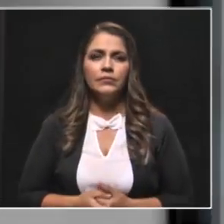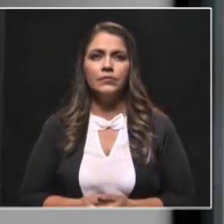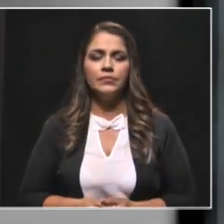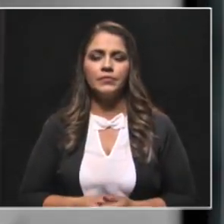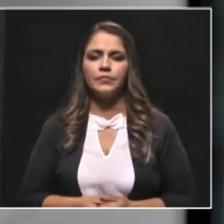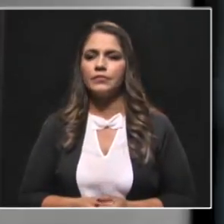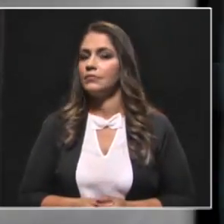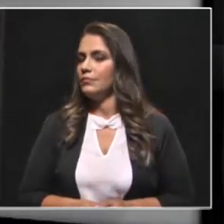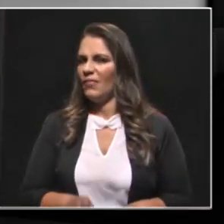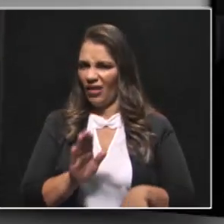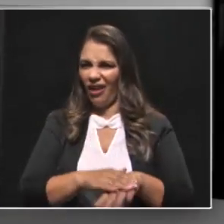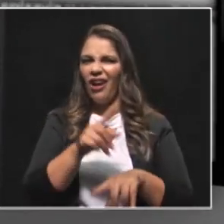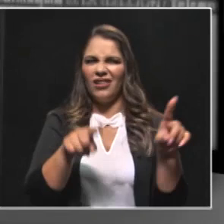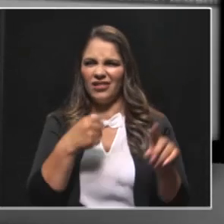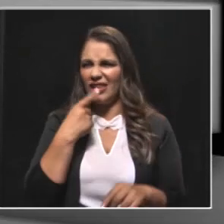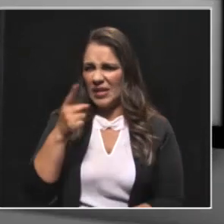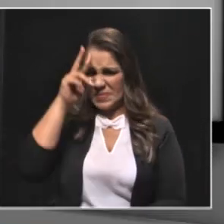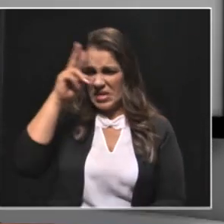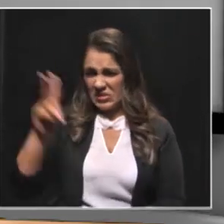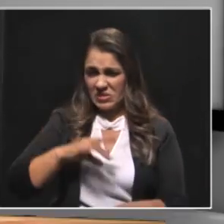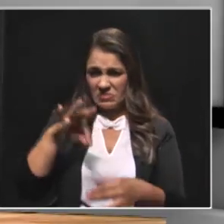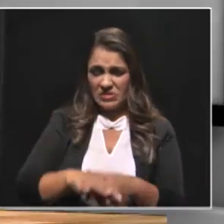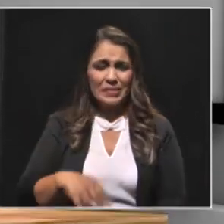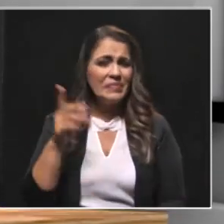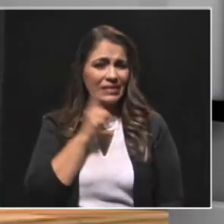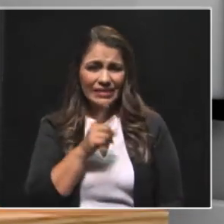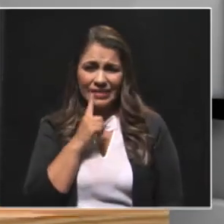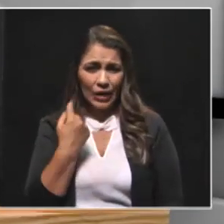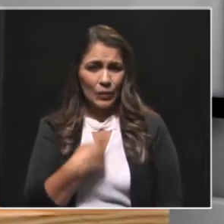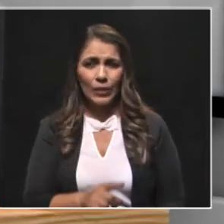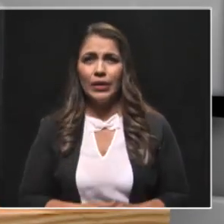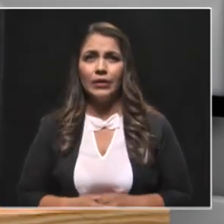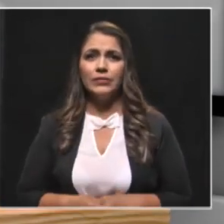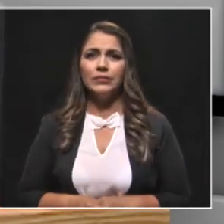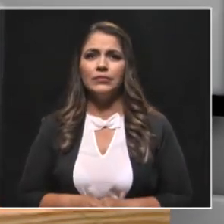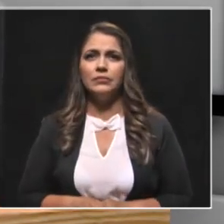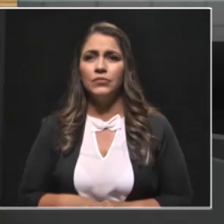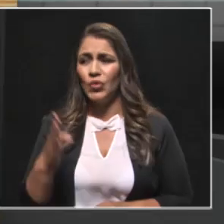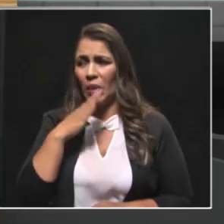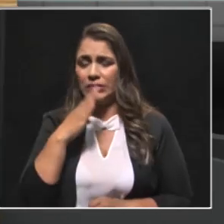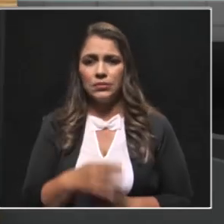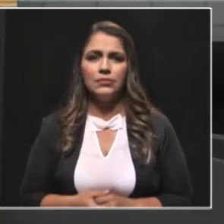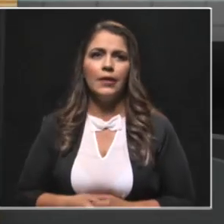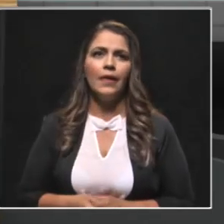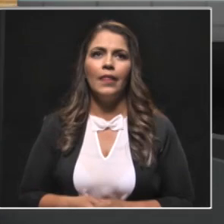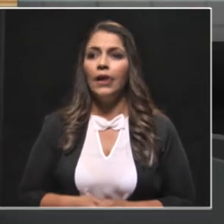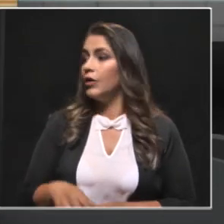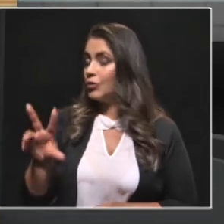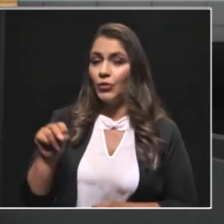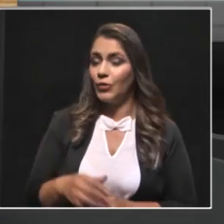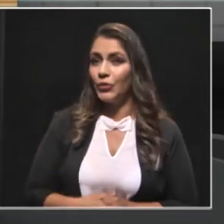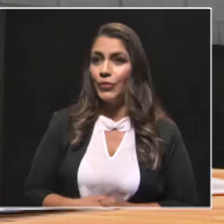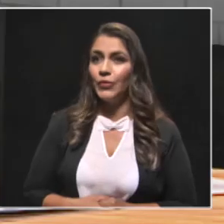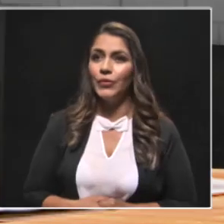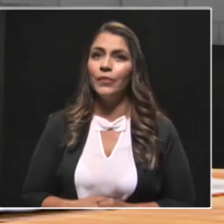Primer mito que se tumba, ese cuento que los venezolanos van a elegir, claramente, Verónica, no va a ocurrir, ahí no está el tema. No, hay que recordar